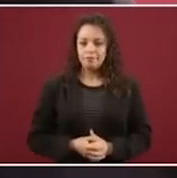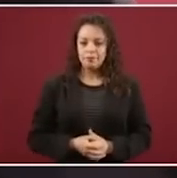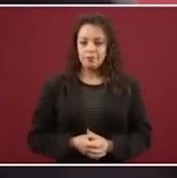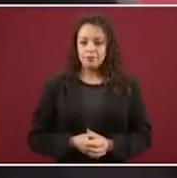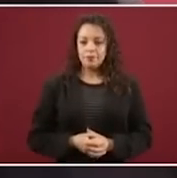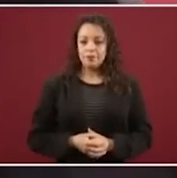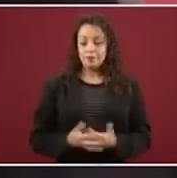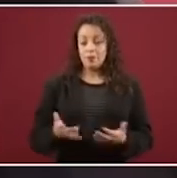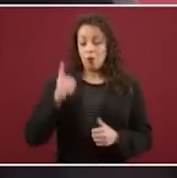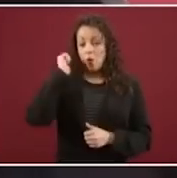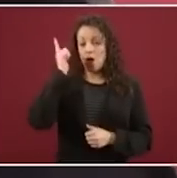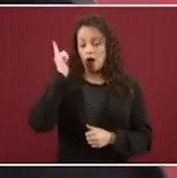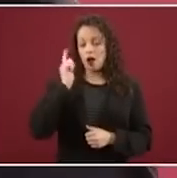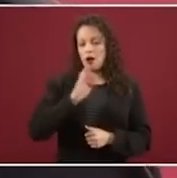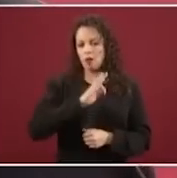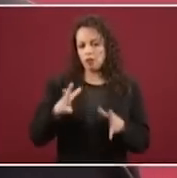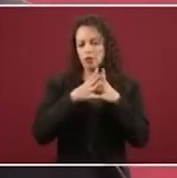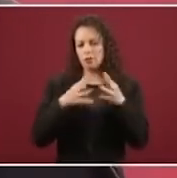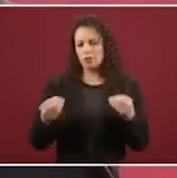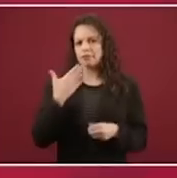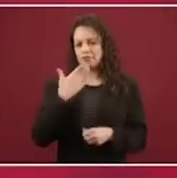ojalá y se resuelvan las cosas. Por ejemplo, en la